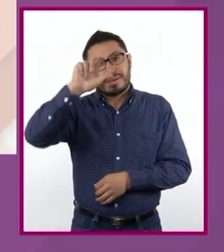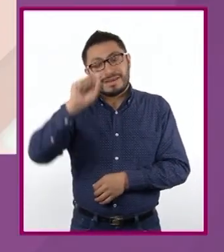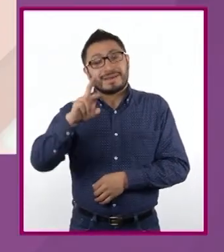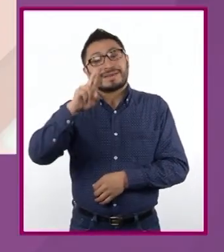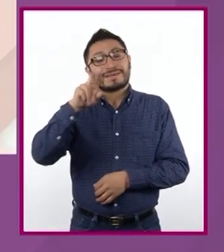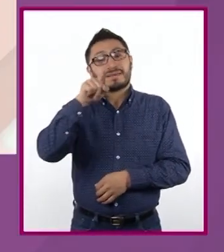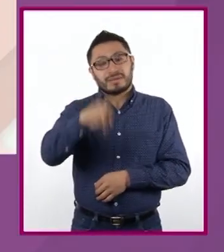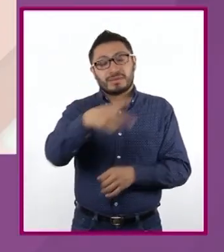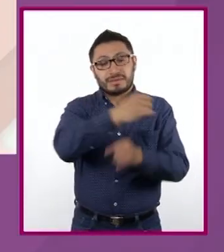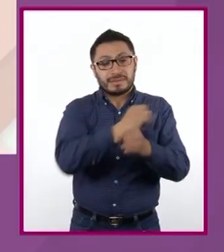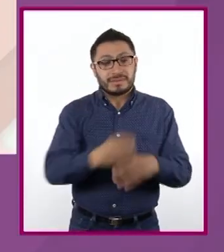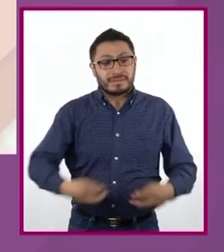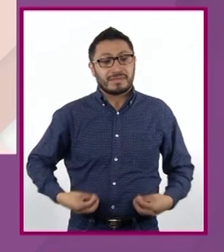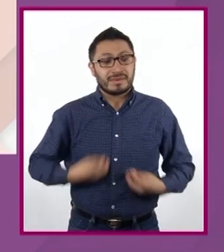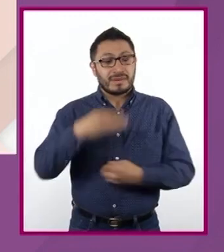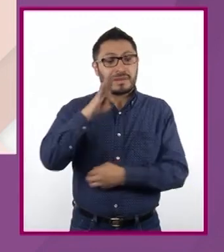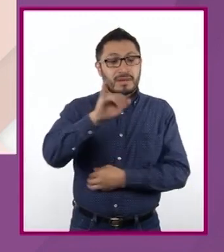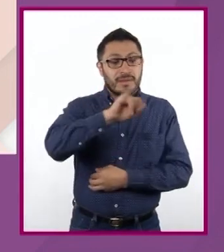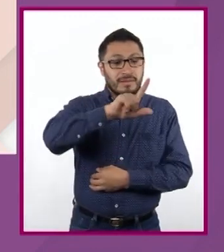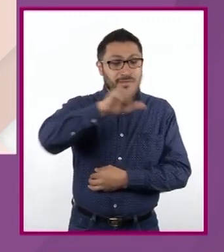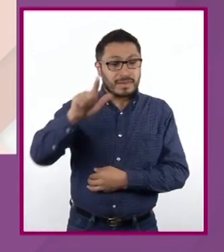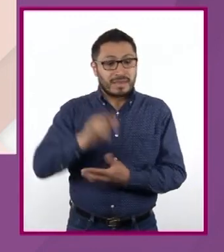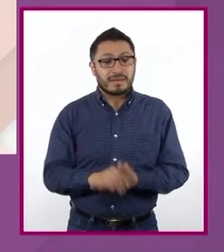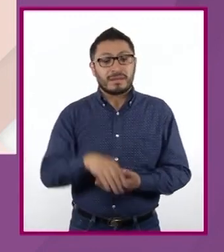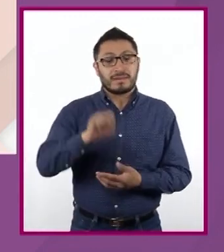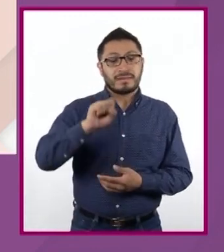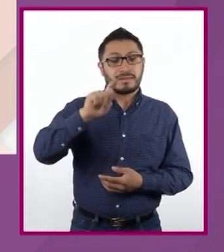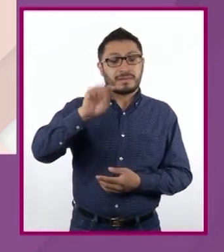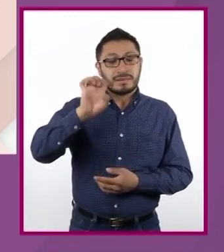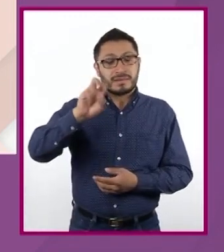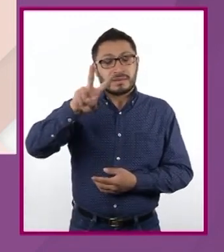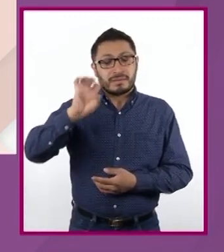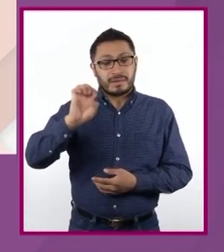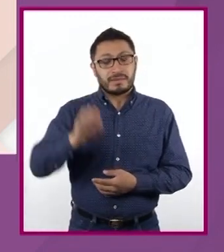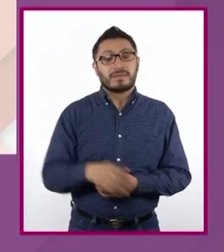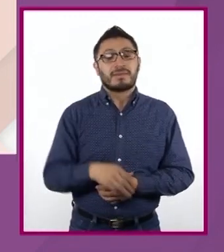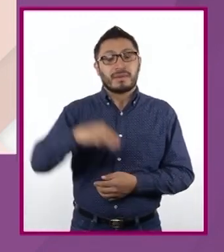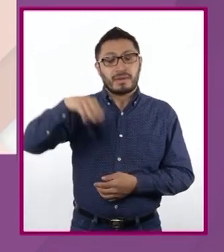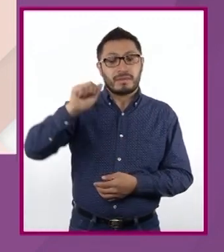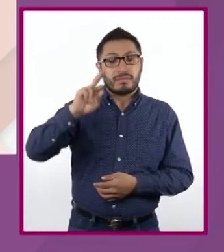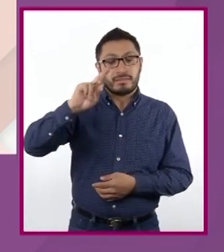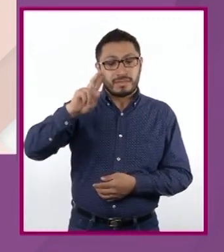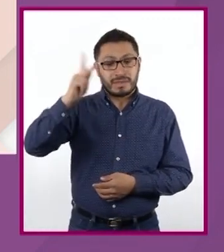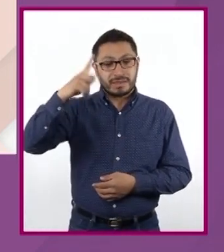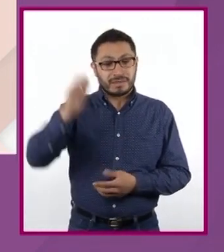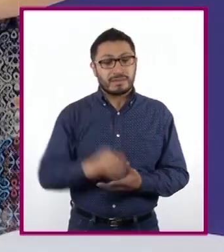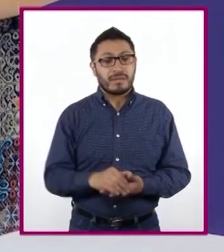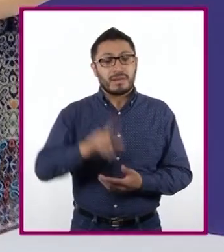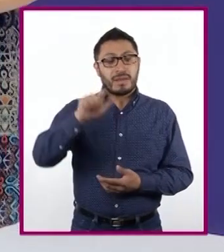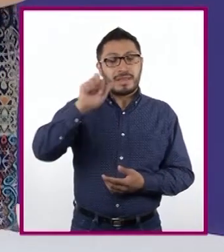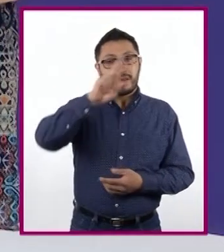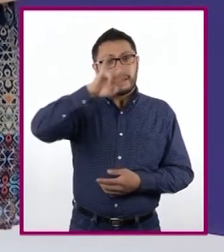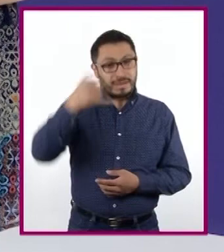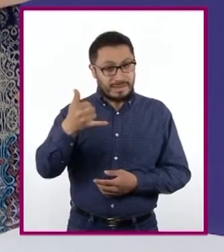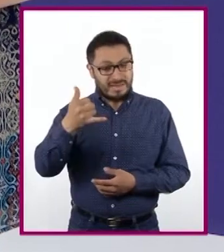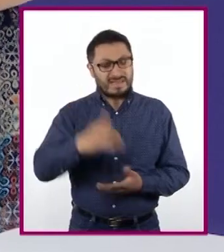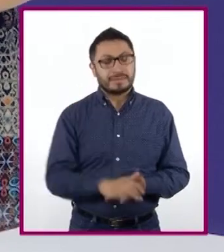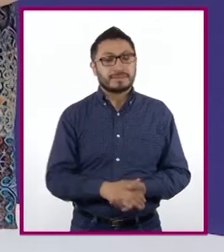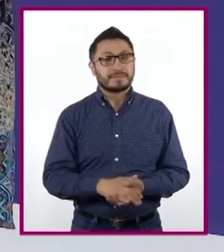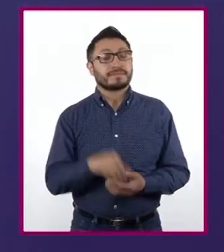la vida de Bill Gates, Steve Jobs, Mark Zuckerberg o Larry Page.